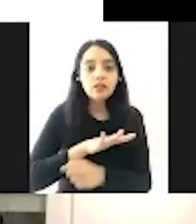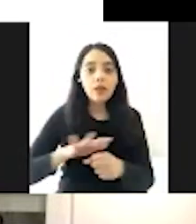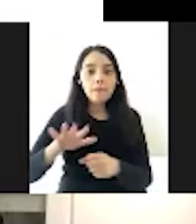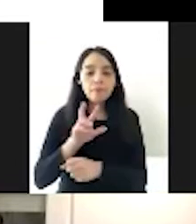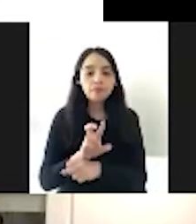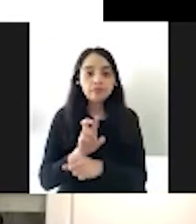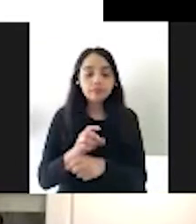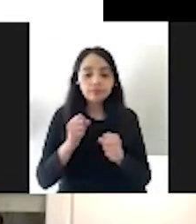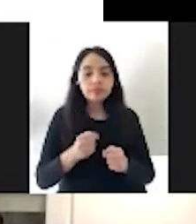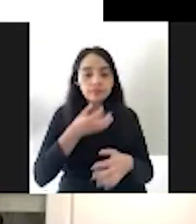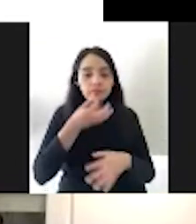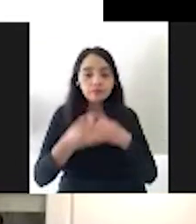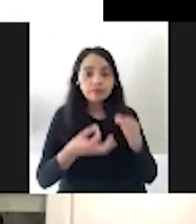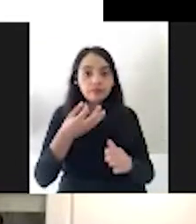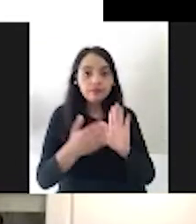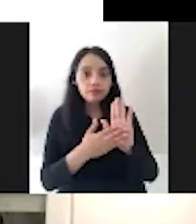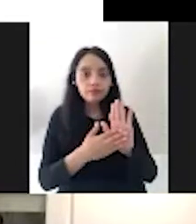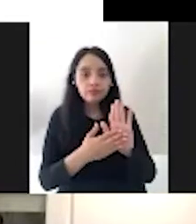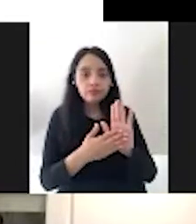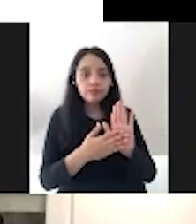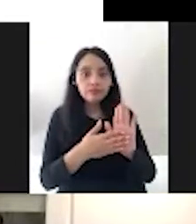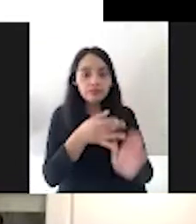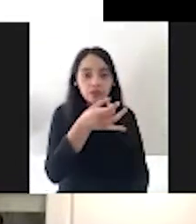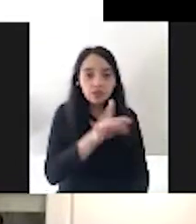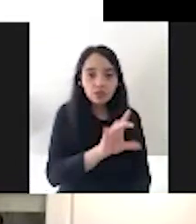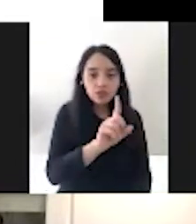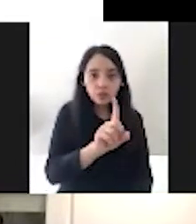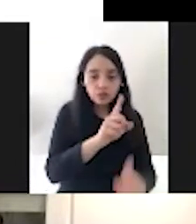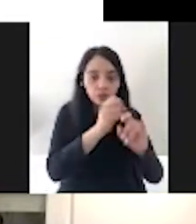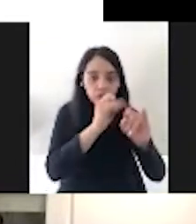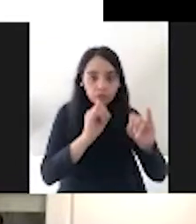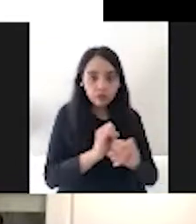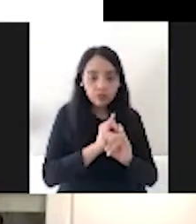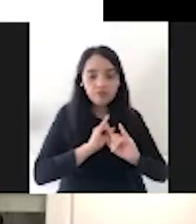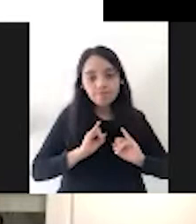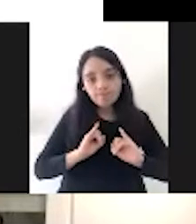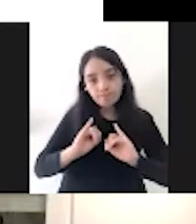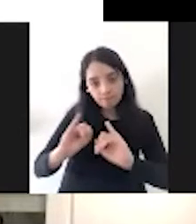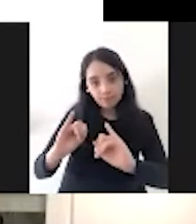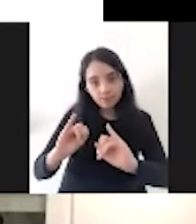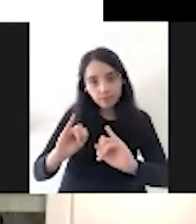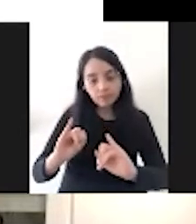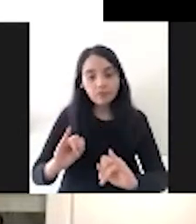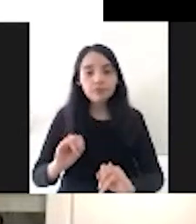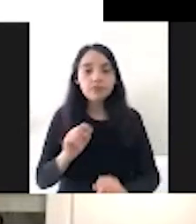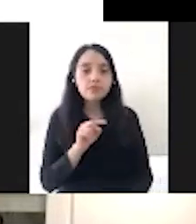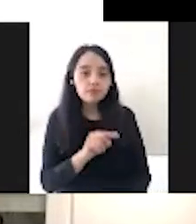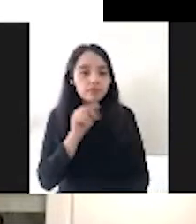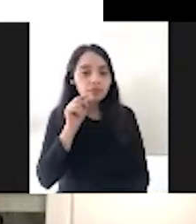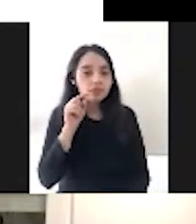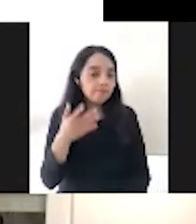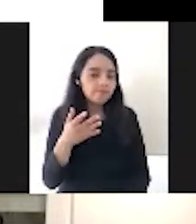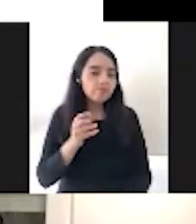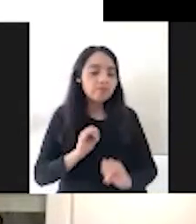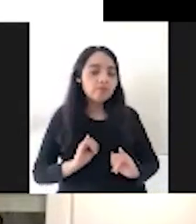que hay una sola manera de presentar la información, ¿no? Que generalmente la información que se